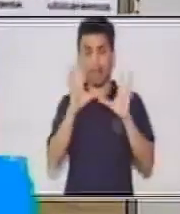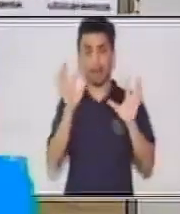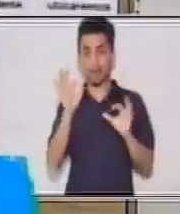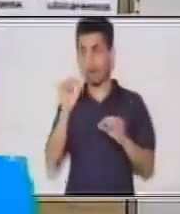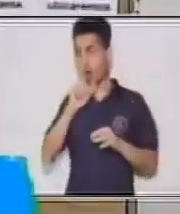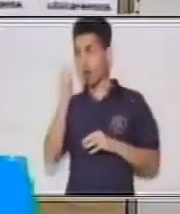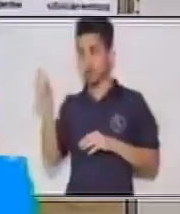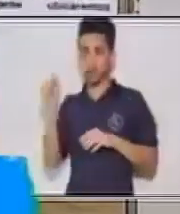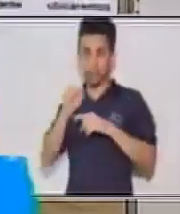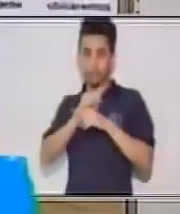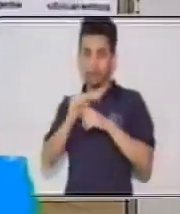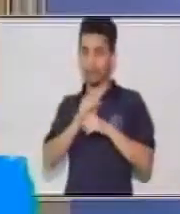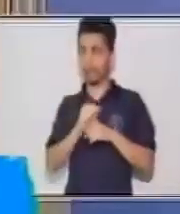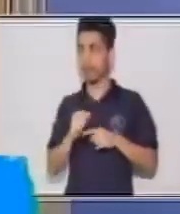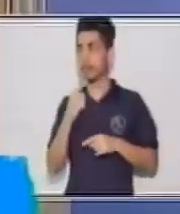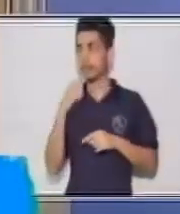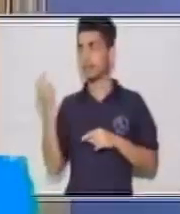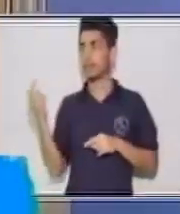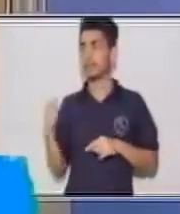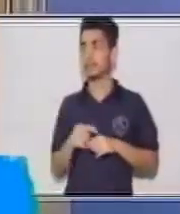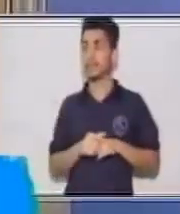Veamos el punto E. Dice